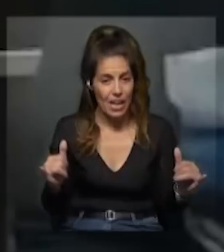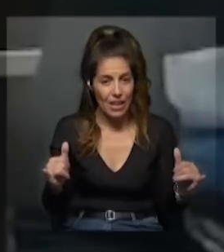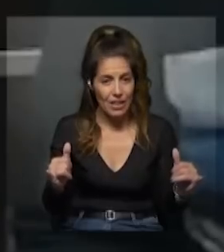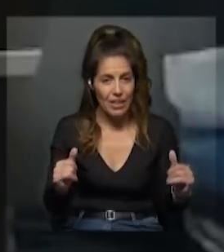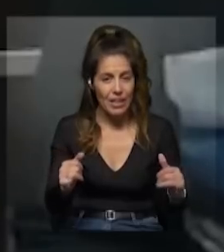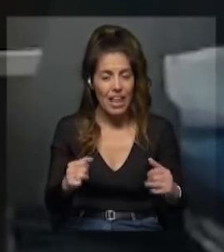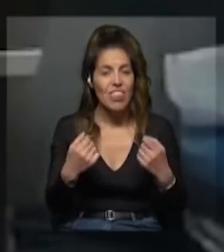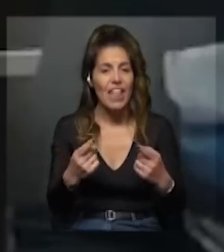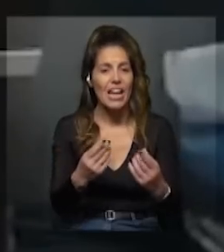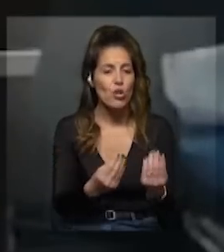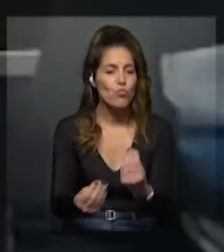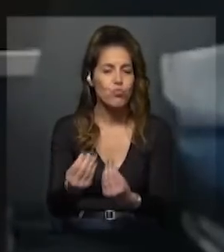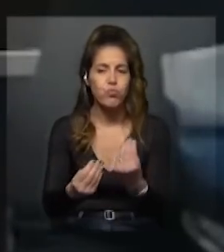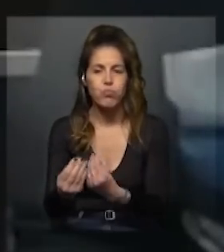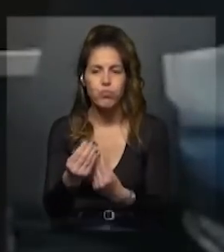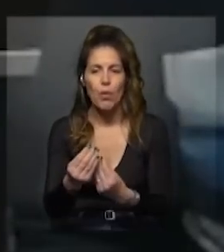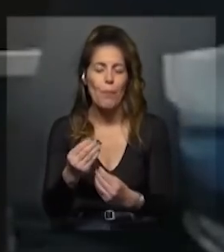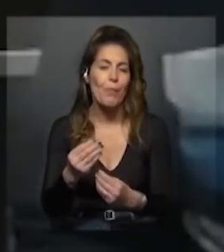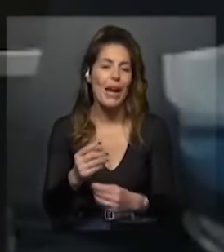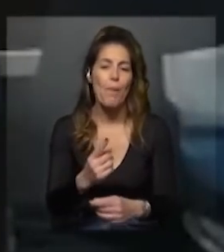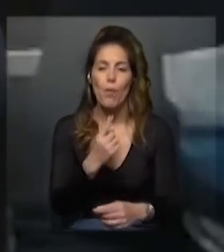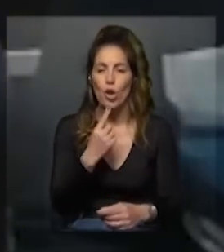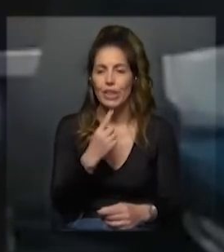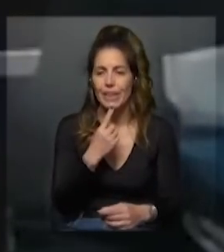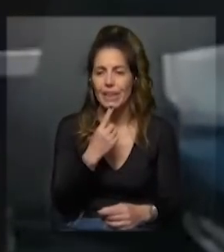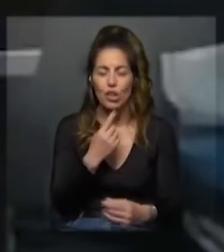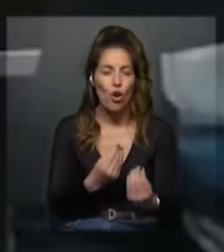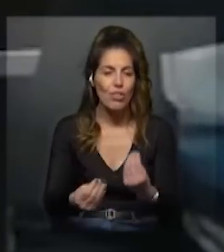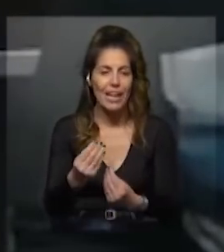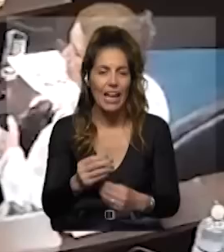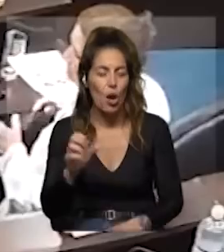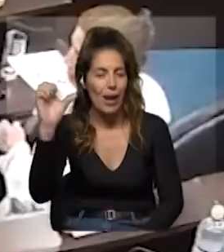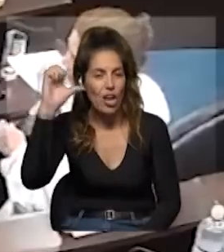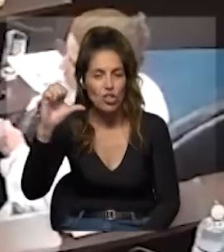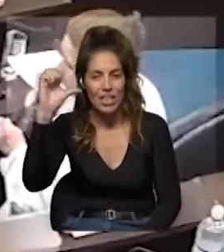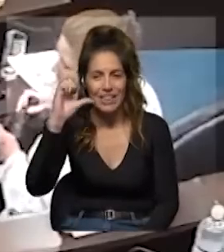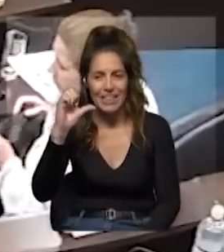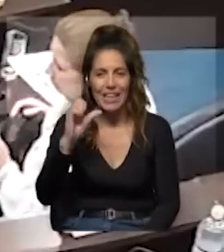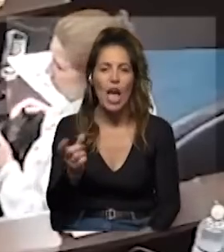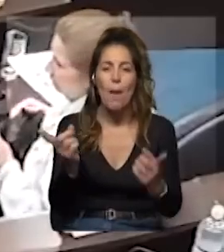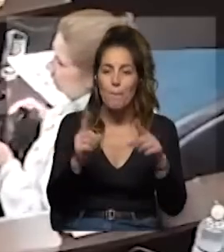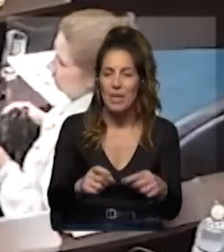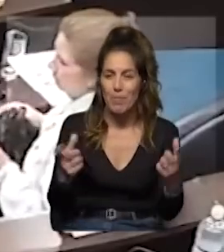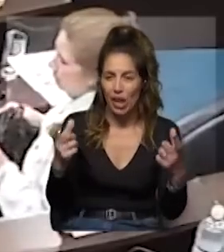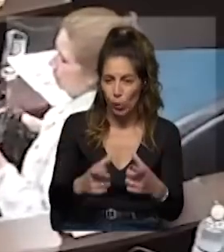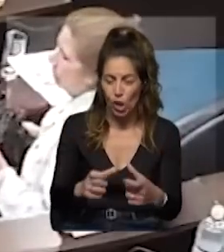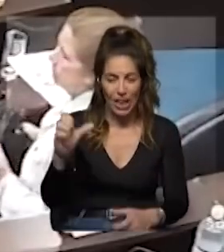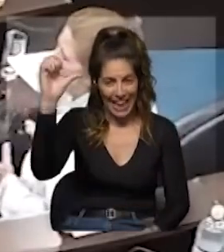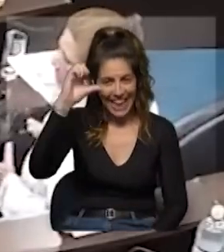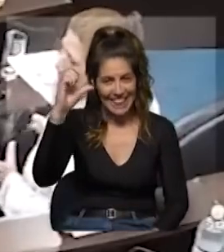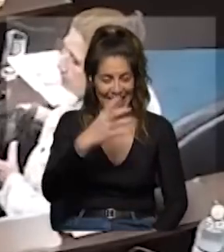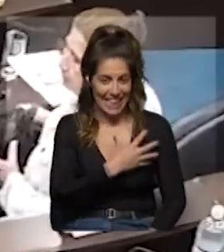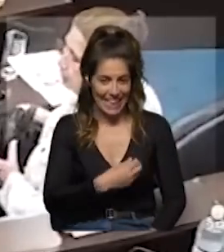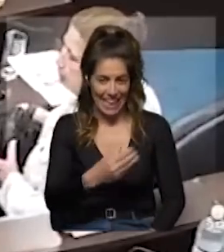cargos para punteros políticos promover cargo para los ediles en la misma sesión El edil nacionalista